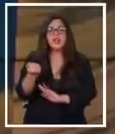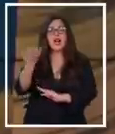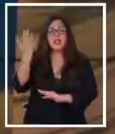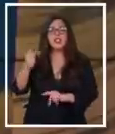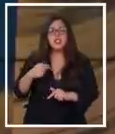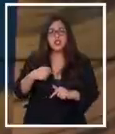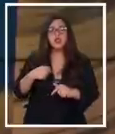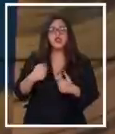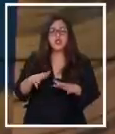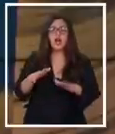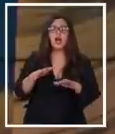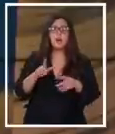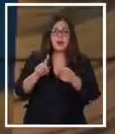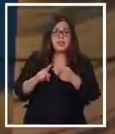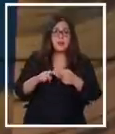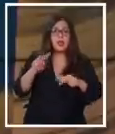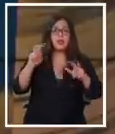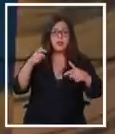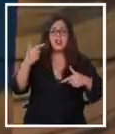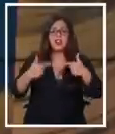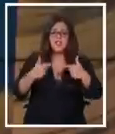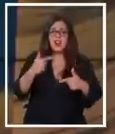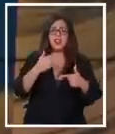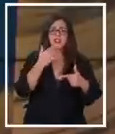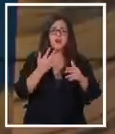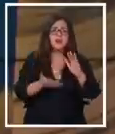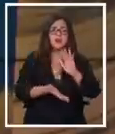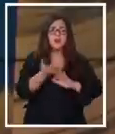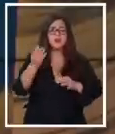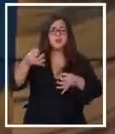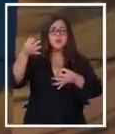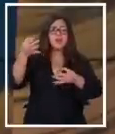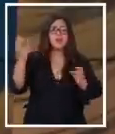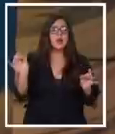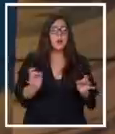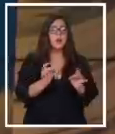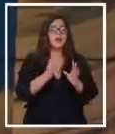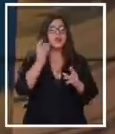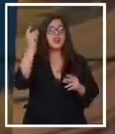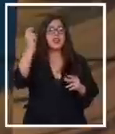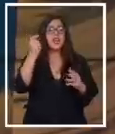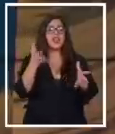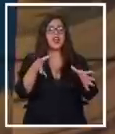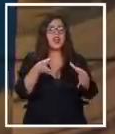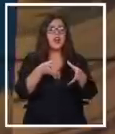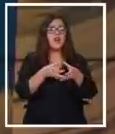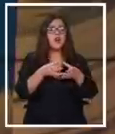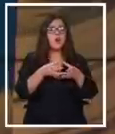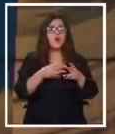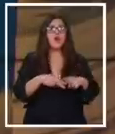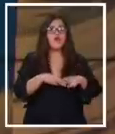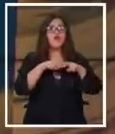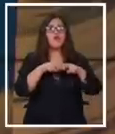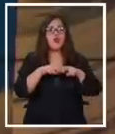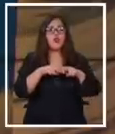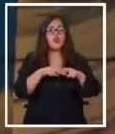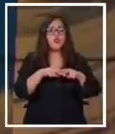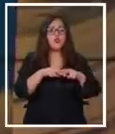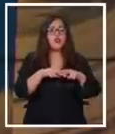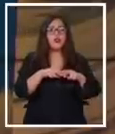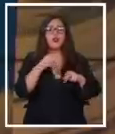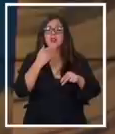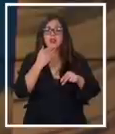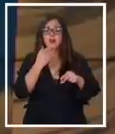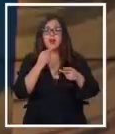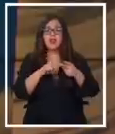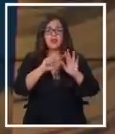y tramitación del primer retiro en donde incluso presentamos la posibilidad de que exista la creación de un fondo colectivo pensando en la reforma estructural del sistema de